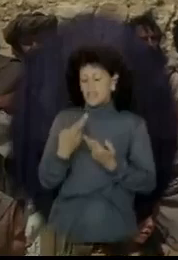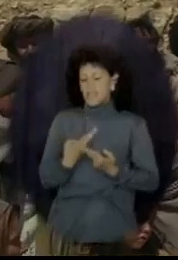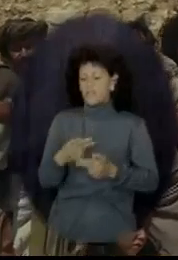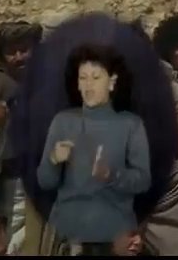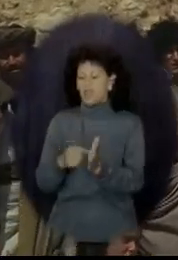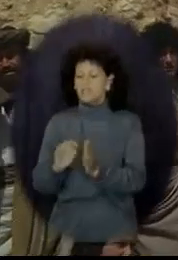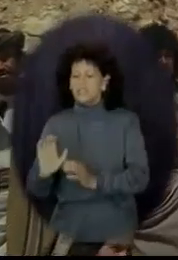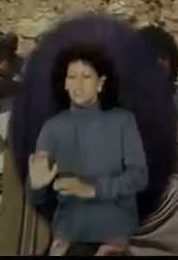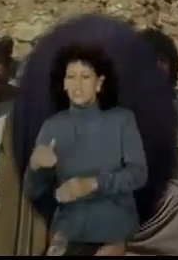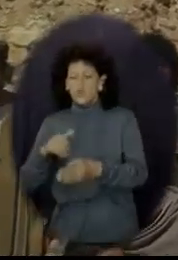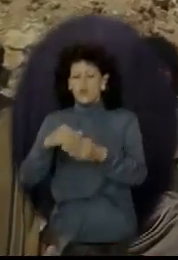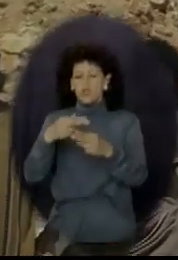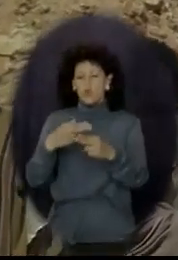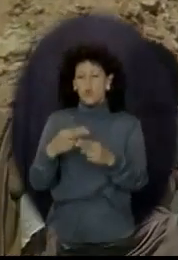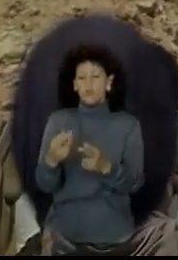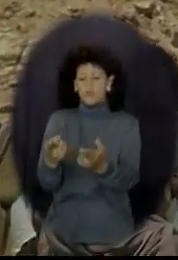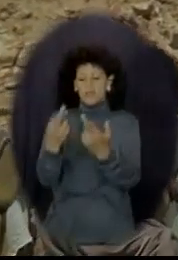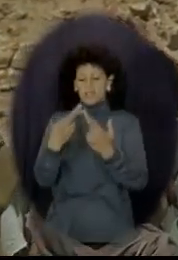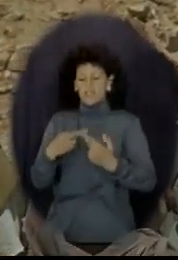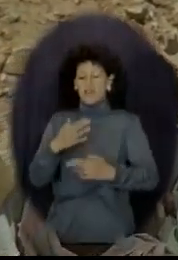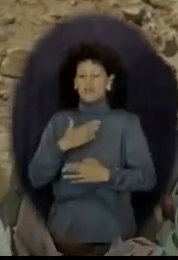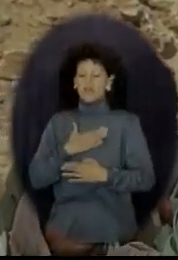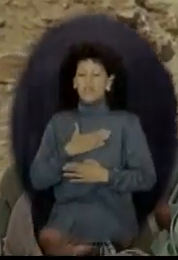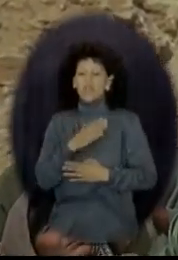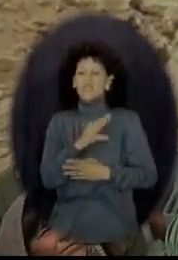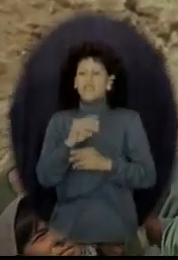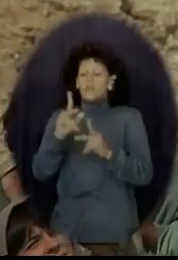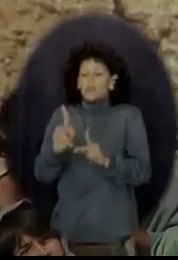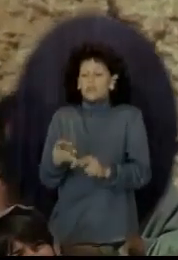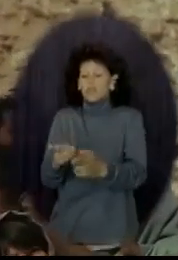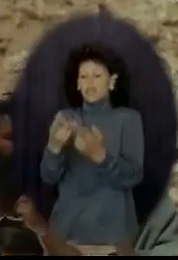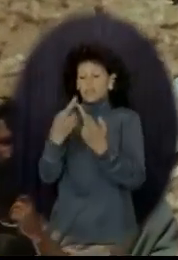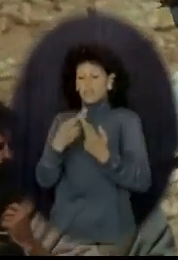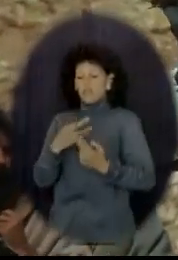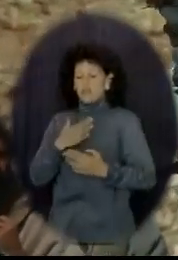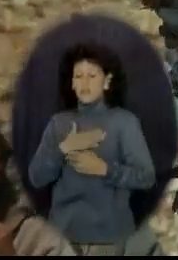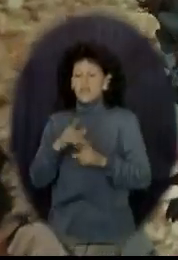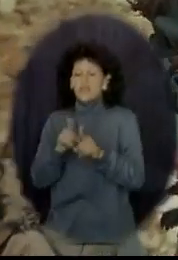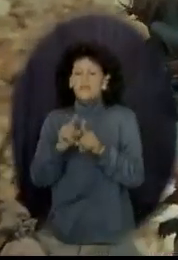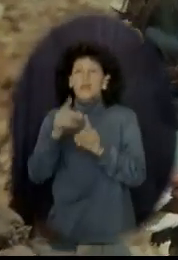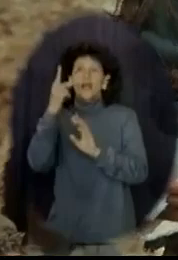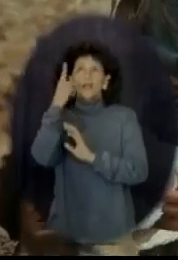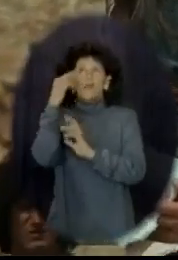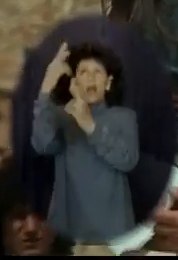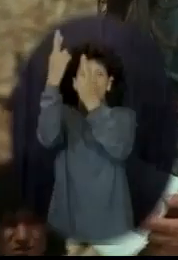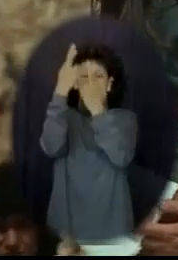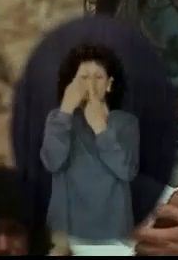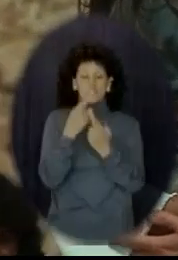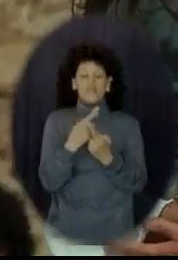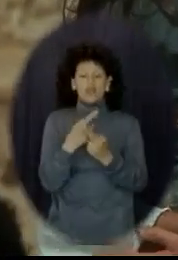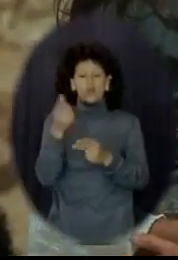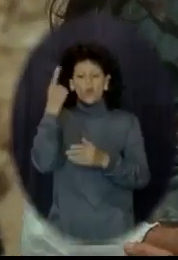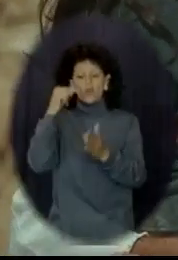El que recibe a este niño en mi nombre me recibe a mí. El que me recibe a mí recibe al que me envió.